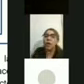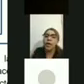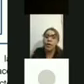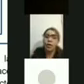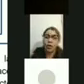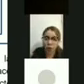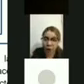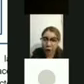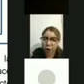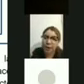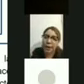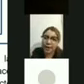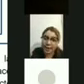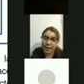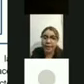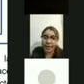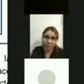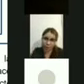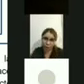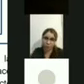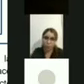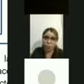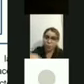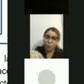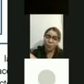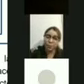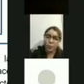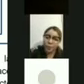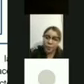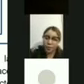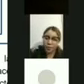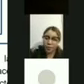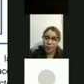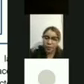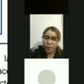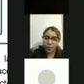a un acto social con intereses determinados.